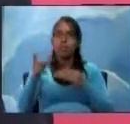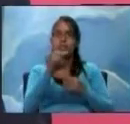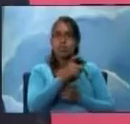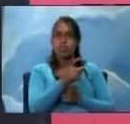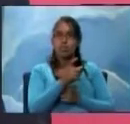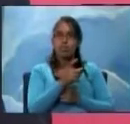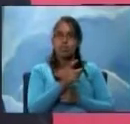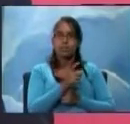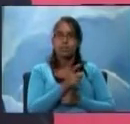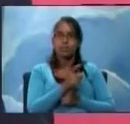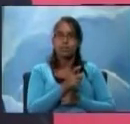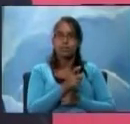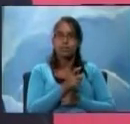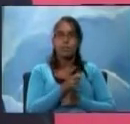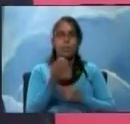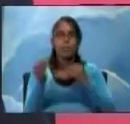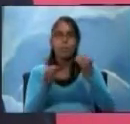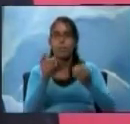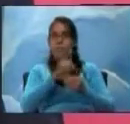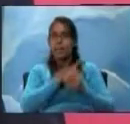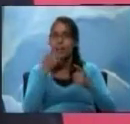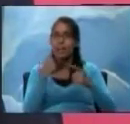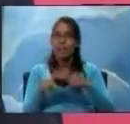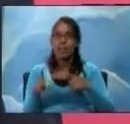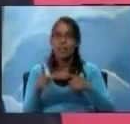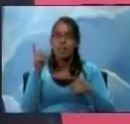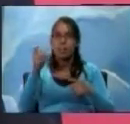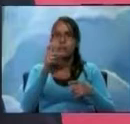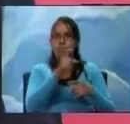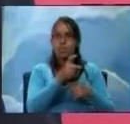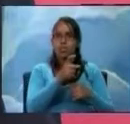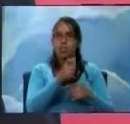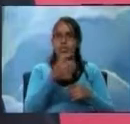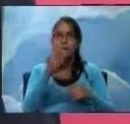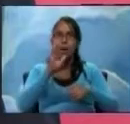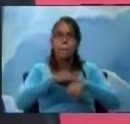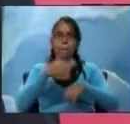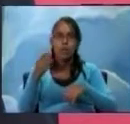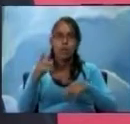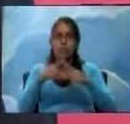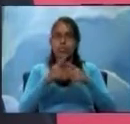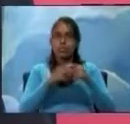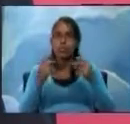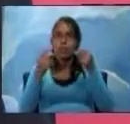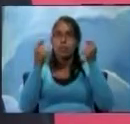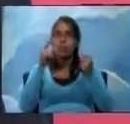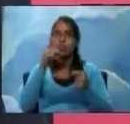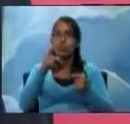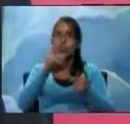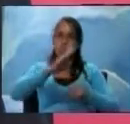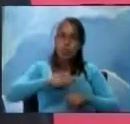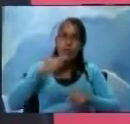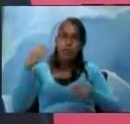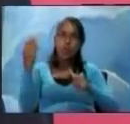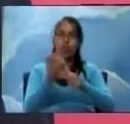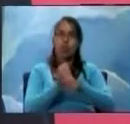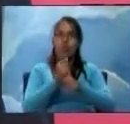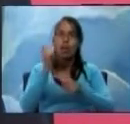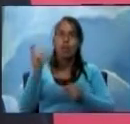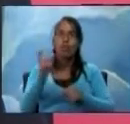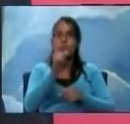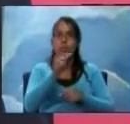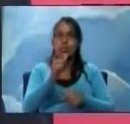humano. ¿Cómo a través de cualquier ser humano? Porque de pronto usted puede encontrar a